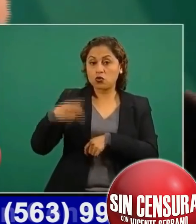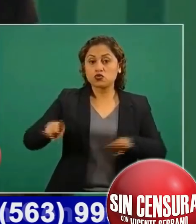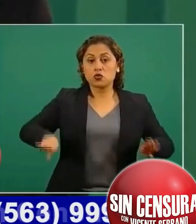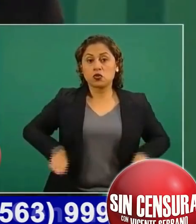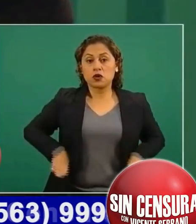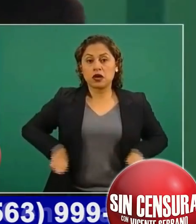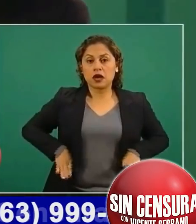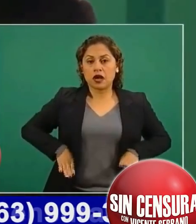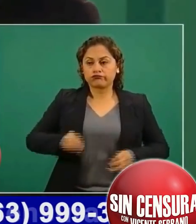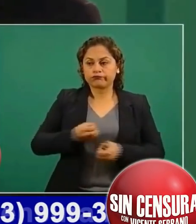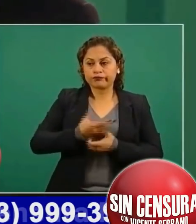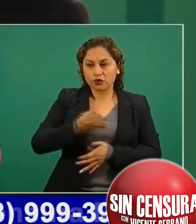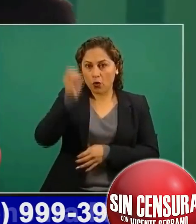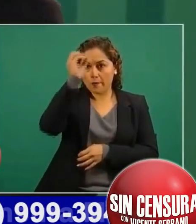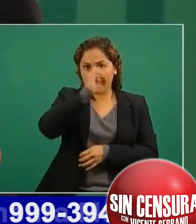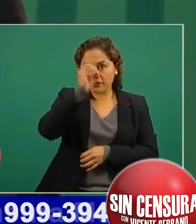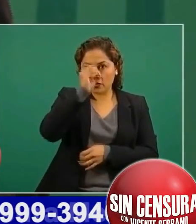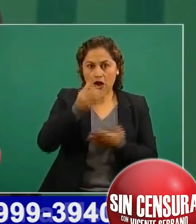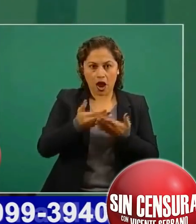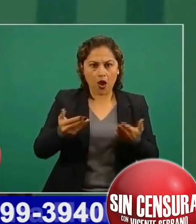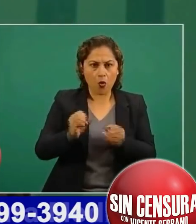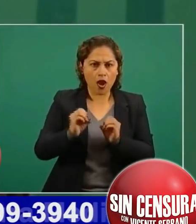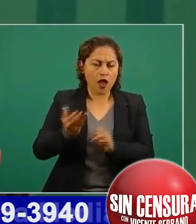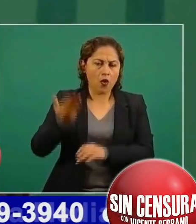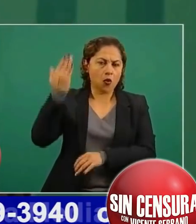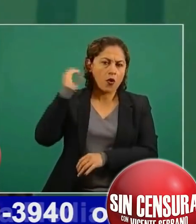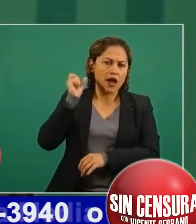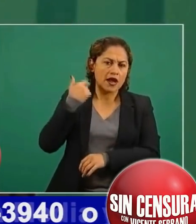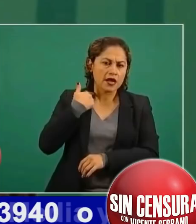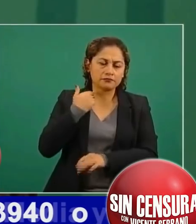actual o pasado. No